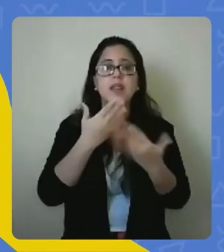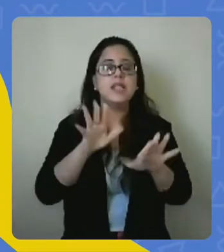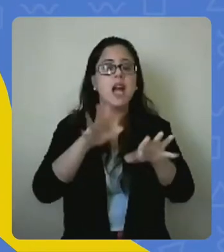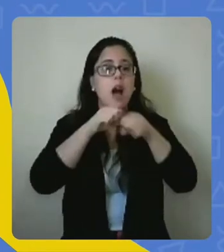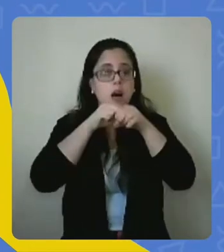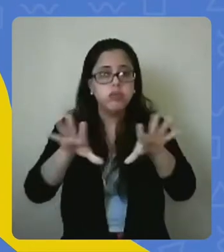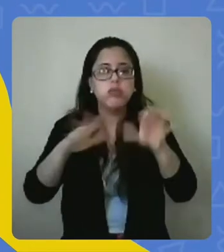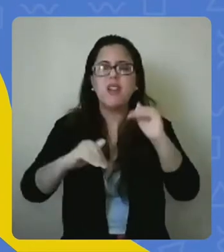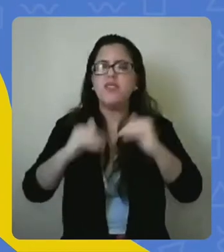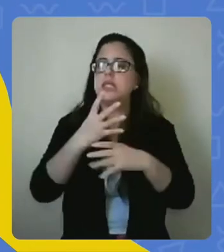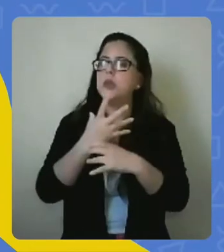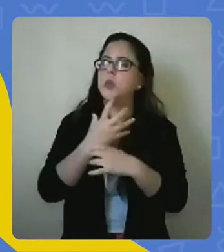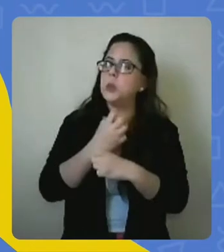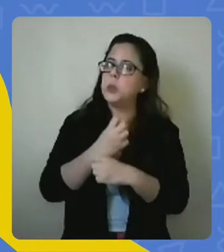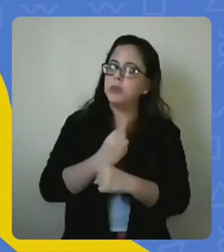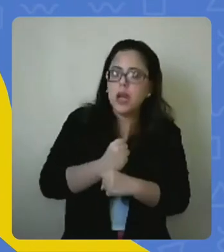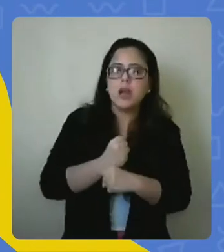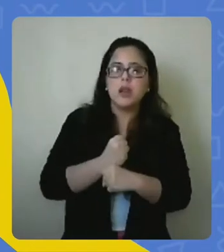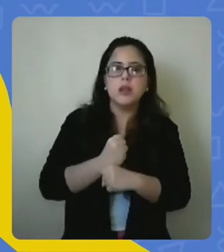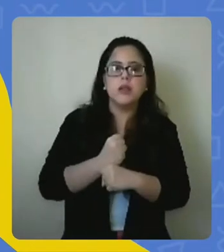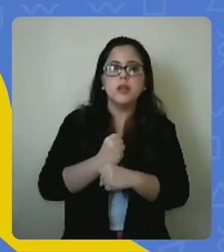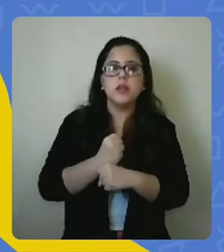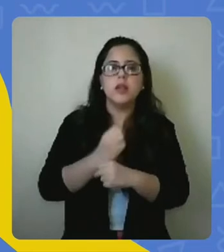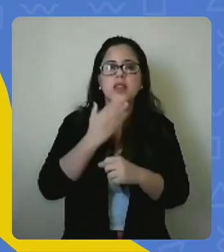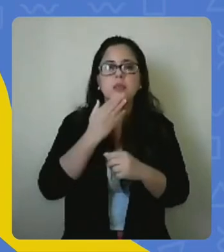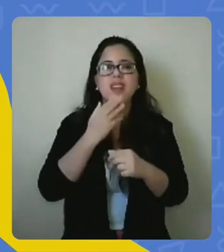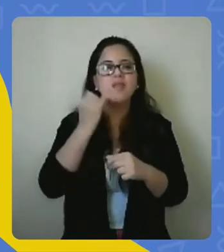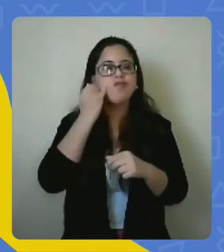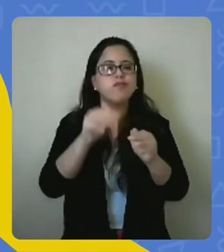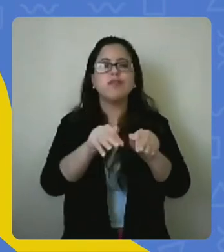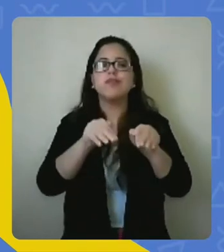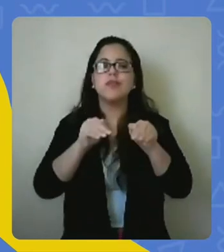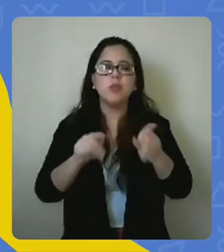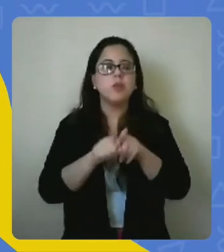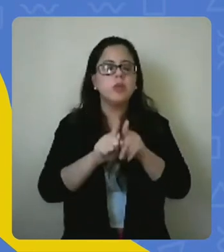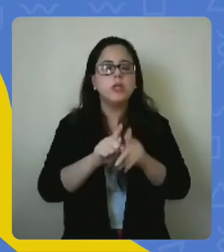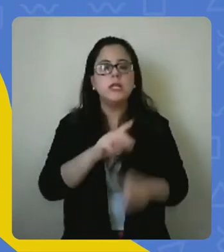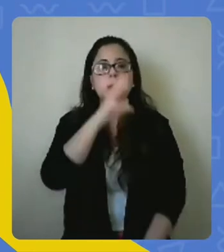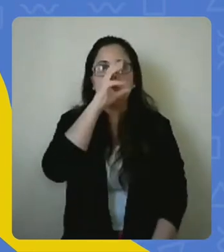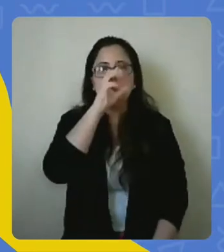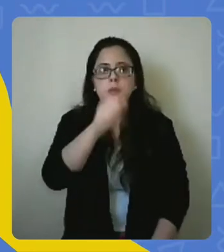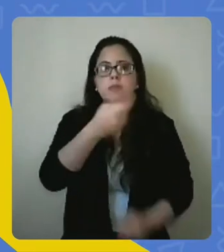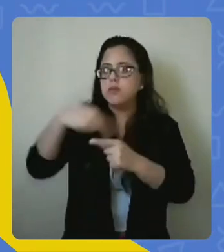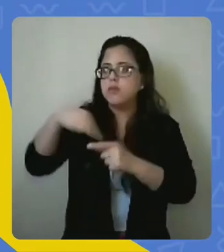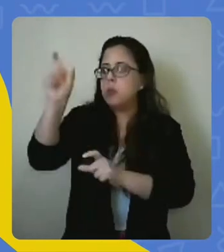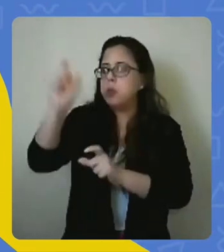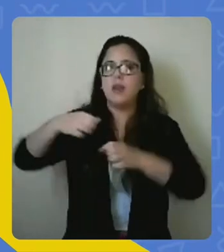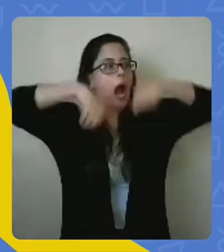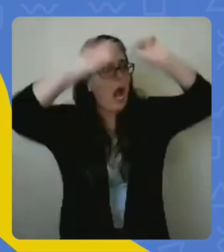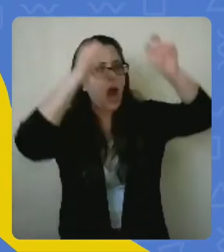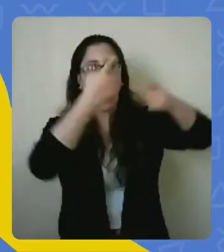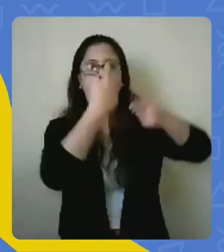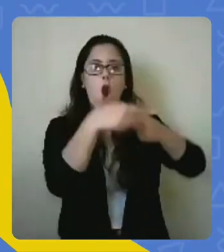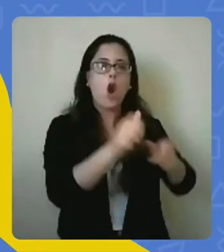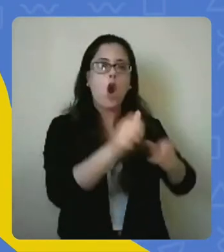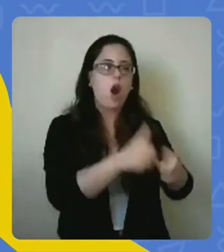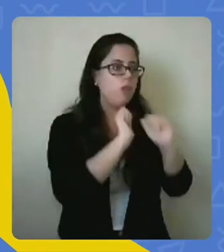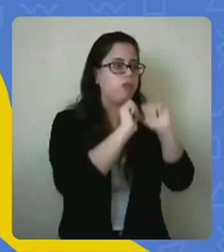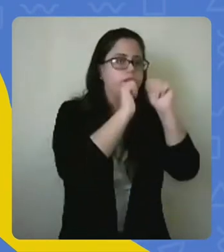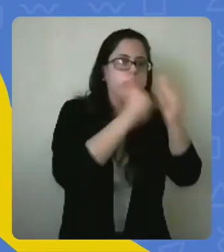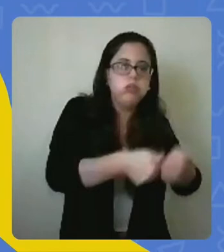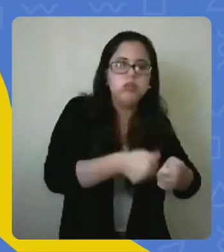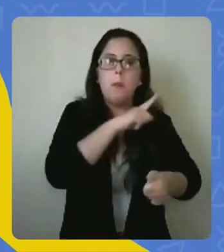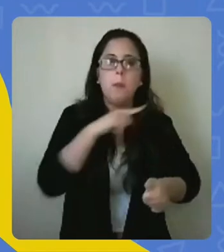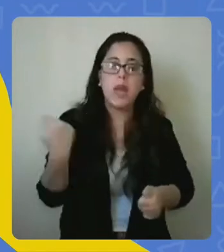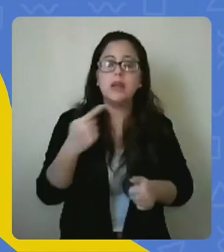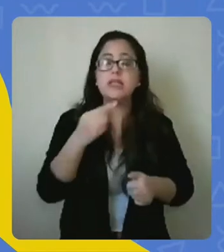frustración, la incomodidad de tener que tolerar que hay otro que gane y otro que pierda, ¿no? Y también tiene una